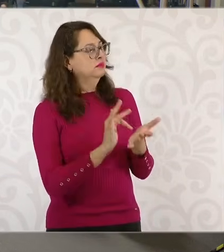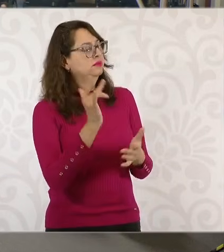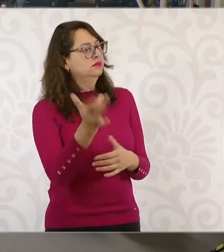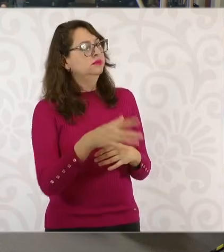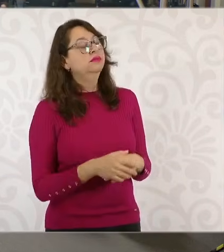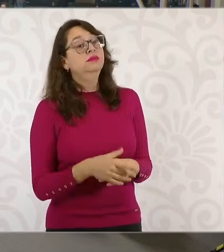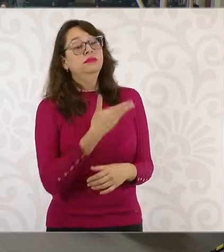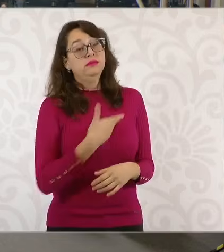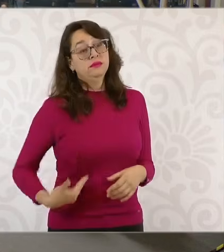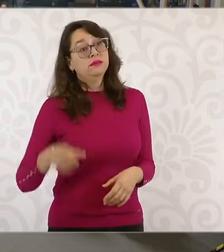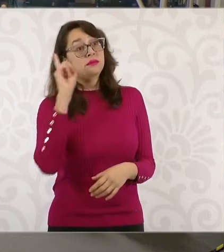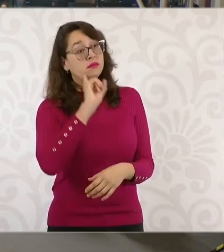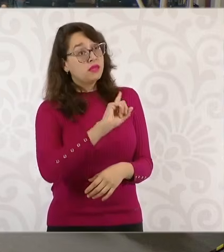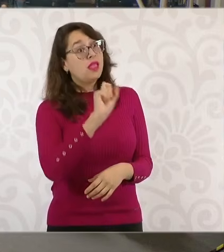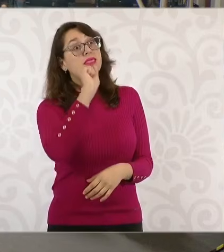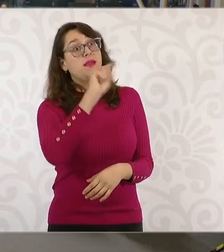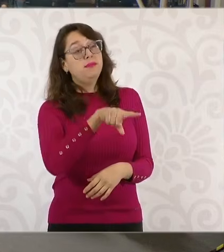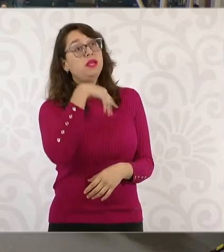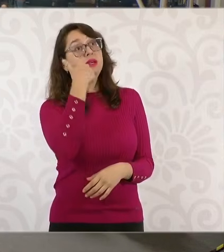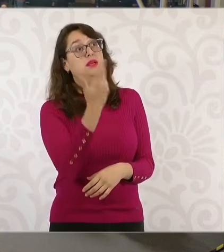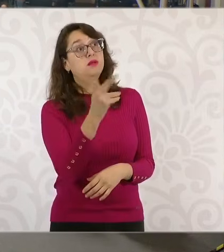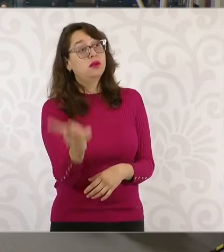Presidenta, y bueno, también